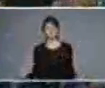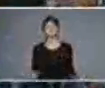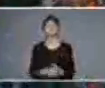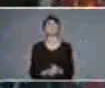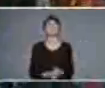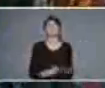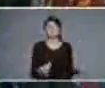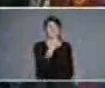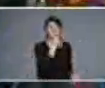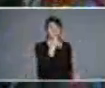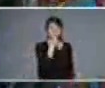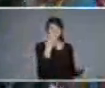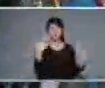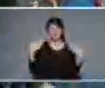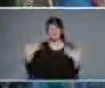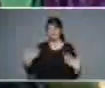sin un